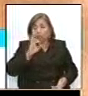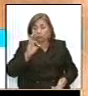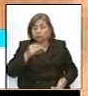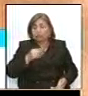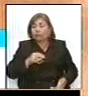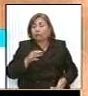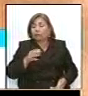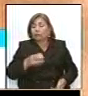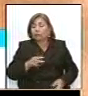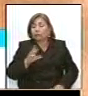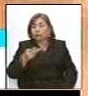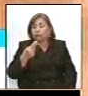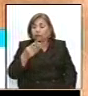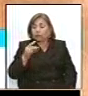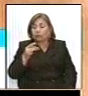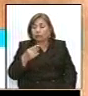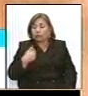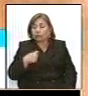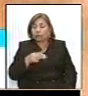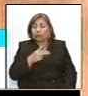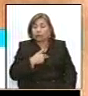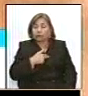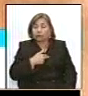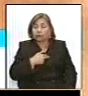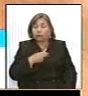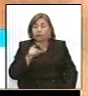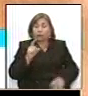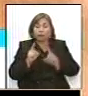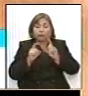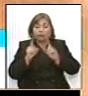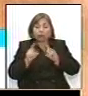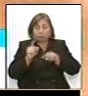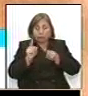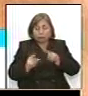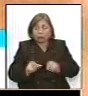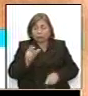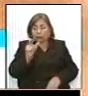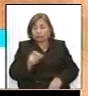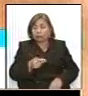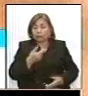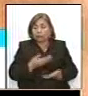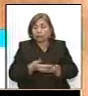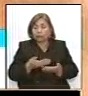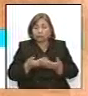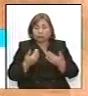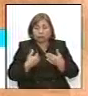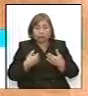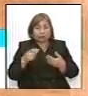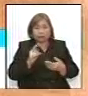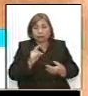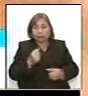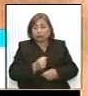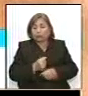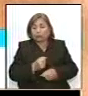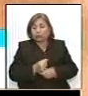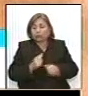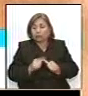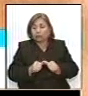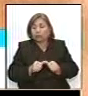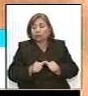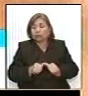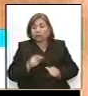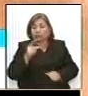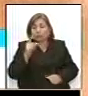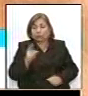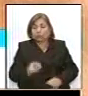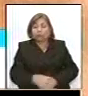2018. Sin embargo, nosotros les preguntamos a cada uno de estos personal, algunos ya no trabajan en su despacho, otros continúan, a cada uno de